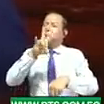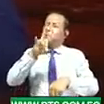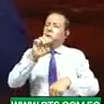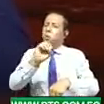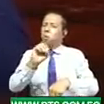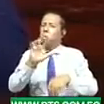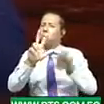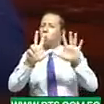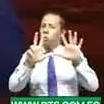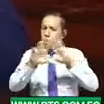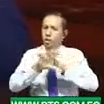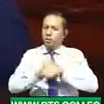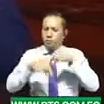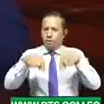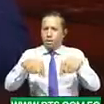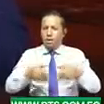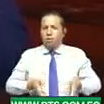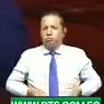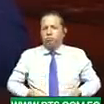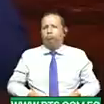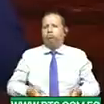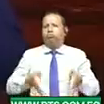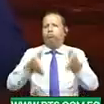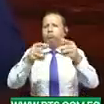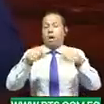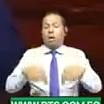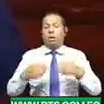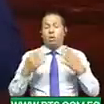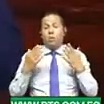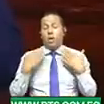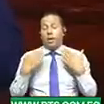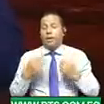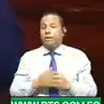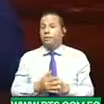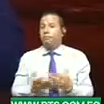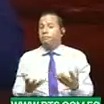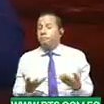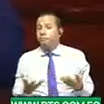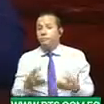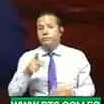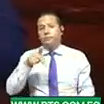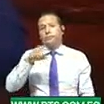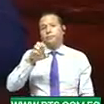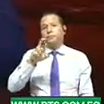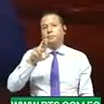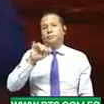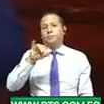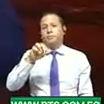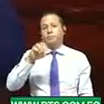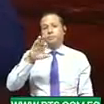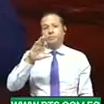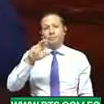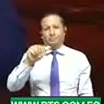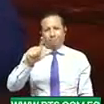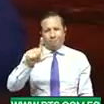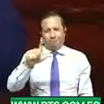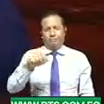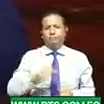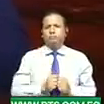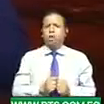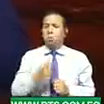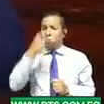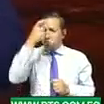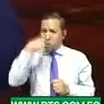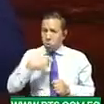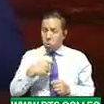en una de las vías más transitadas en el puerto principal esto en la vía perimetral una persona activa en su